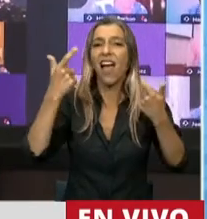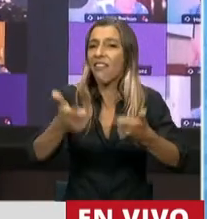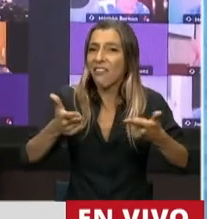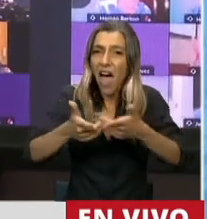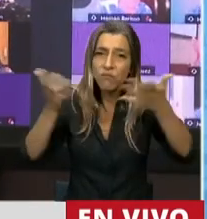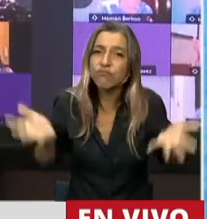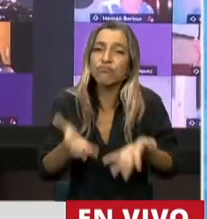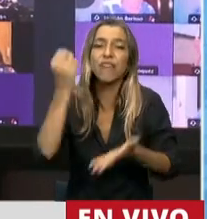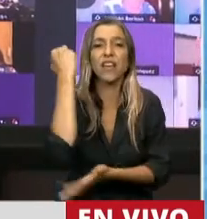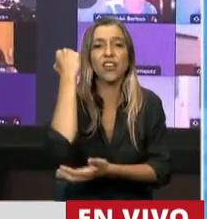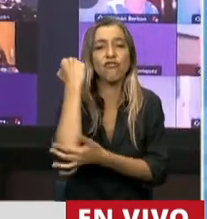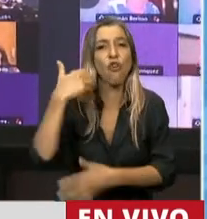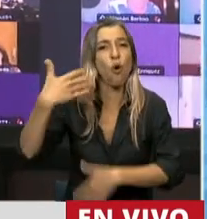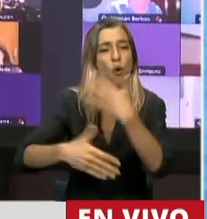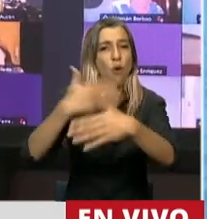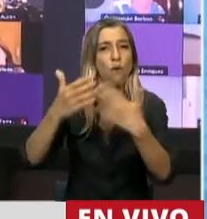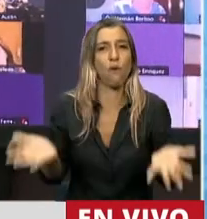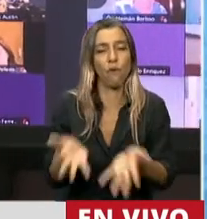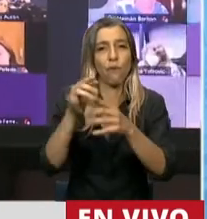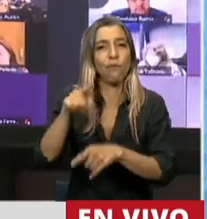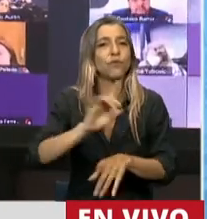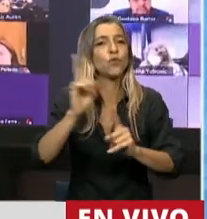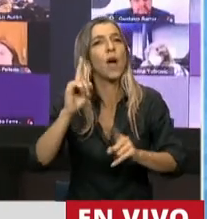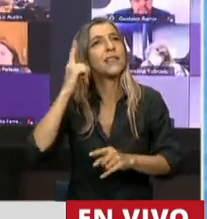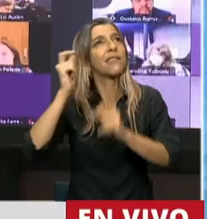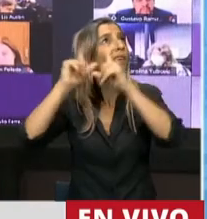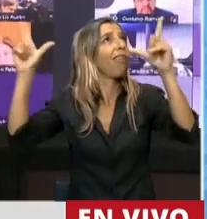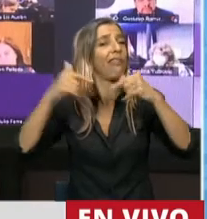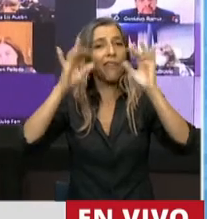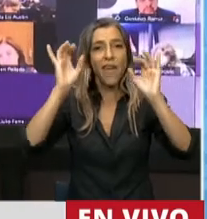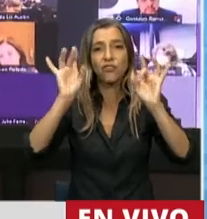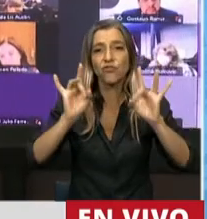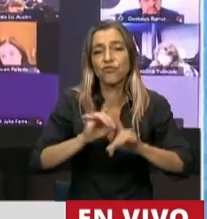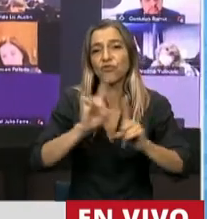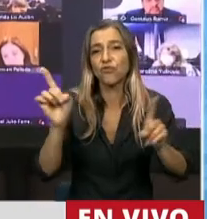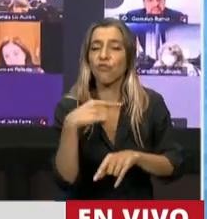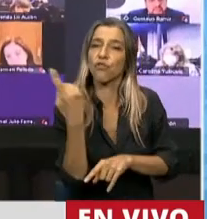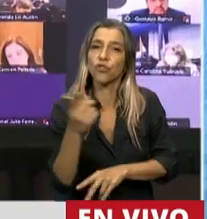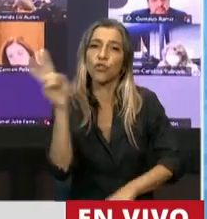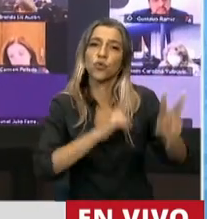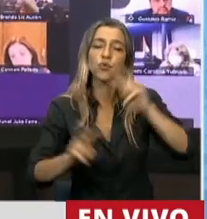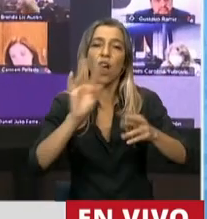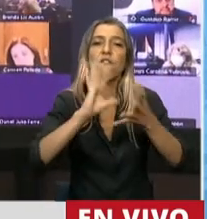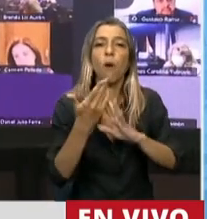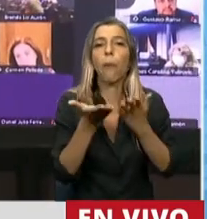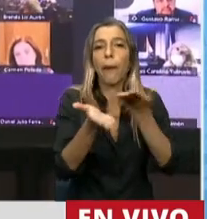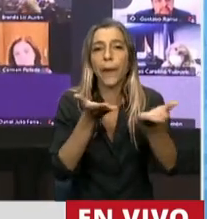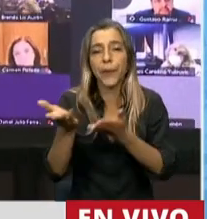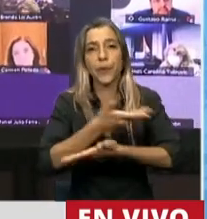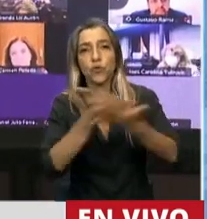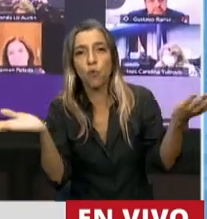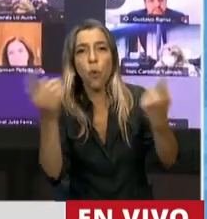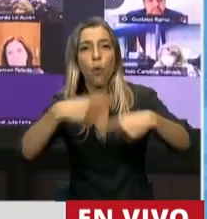simbolismo, es hacer el esfuerzo de pensar la infraestructura, la fiscalidad y la dotación de servicios públicos para tener el